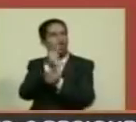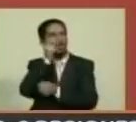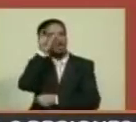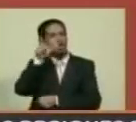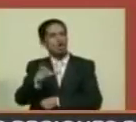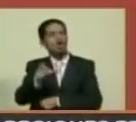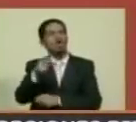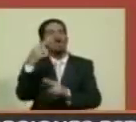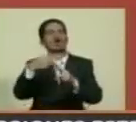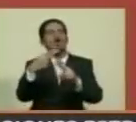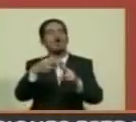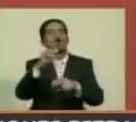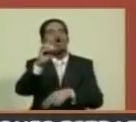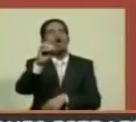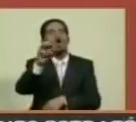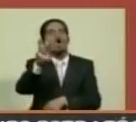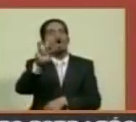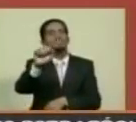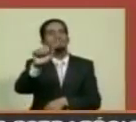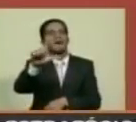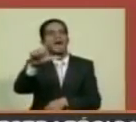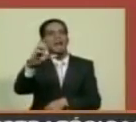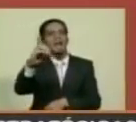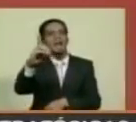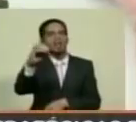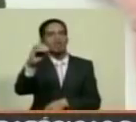Lunar, cédula de identidad